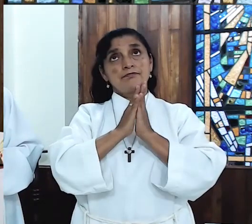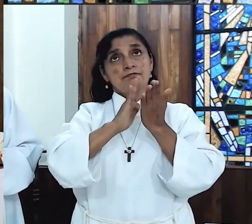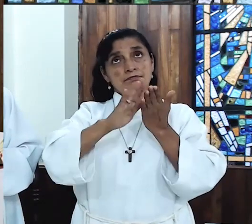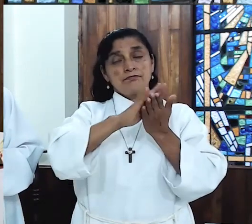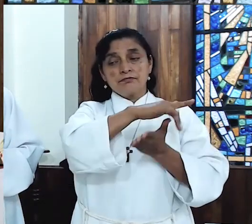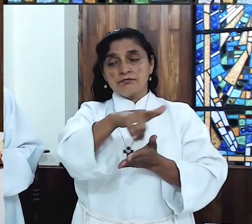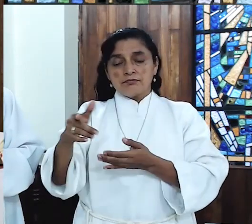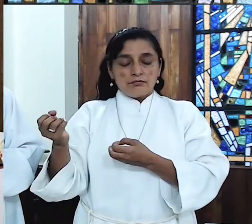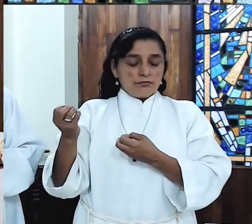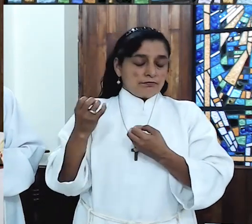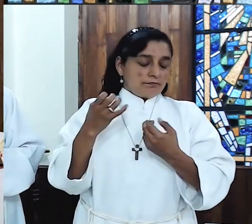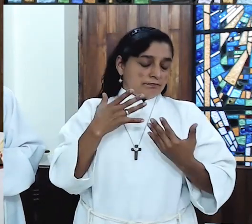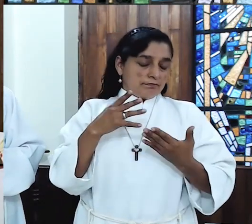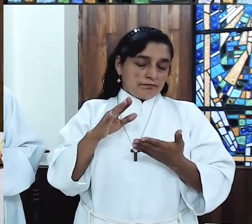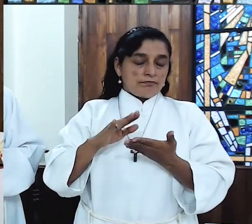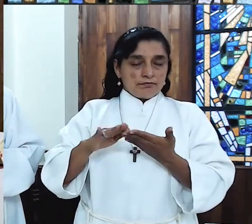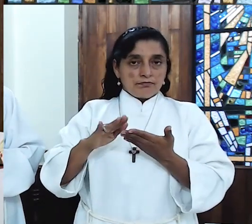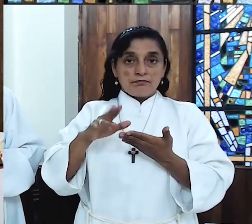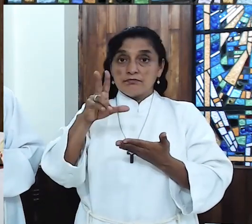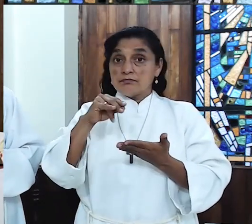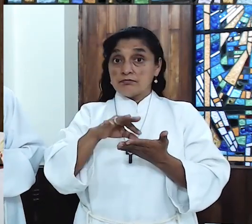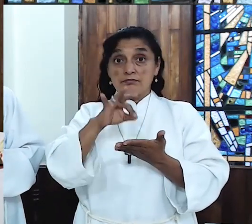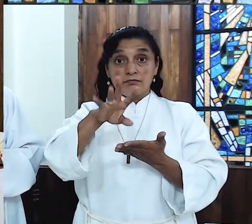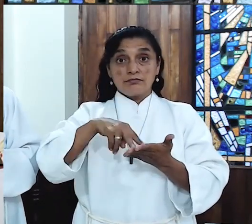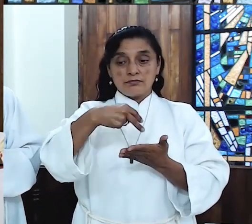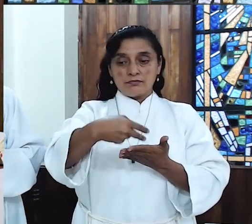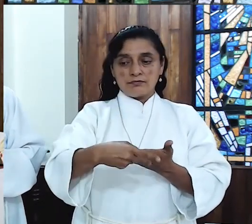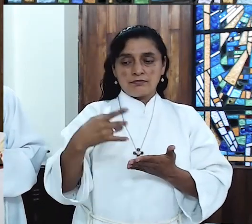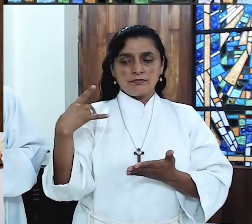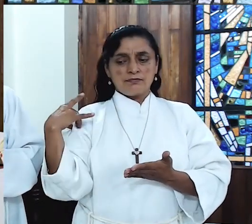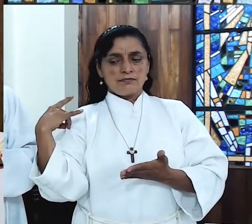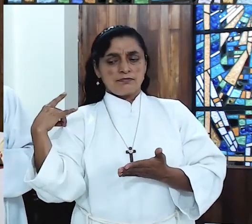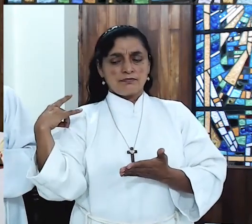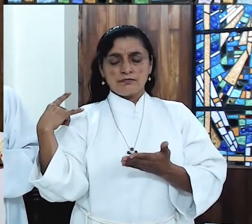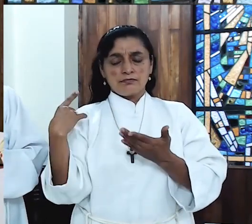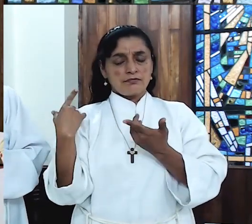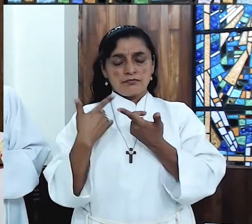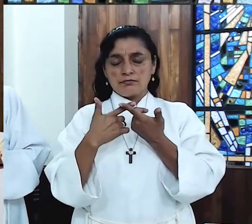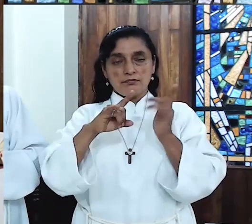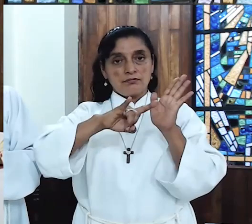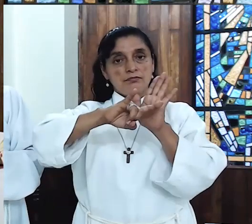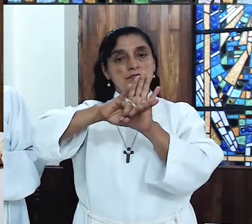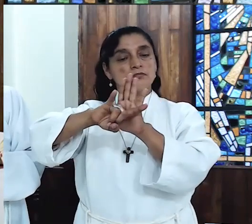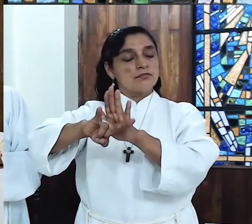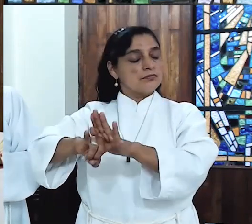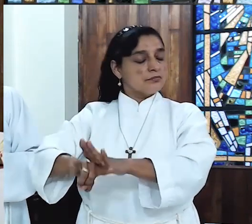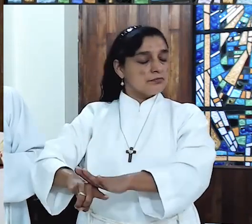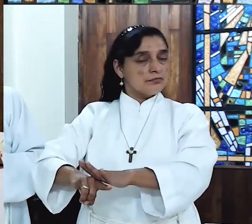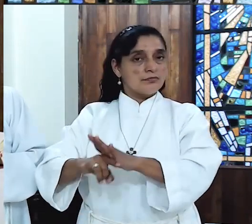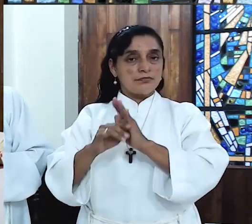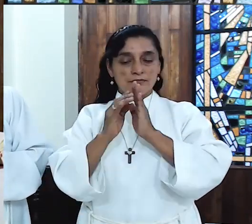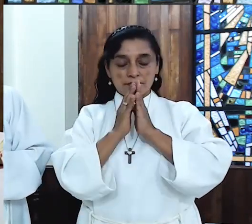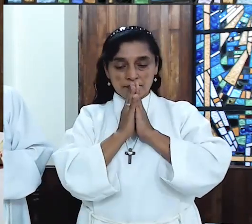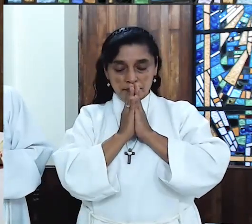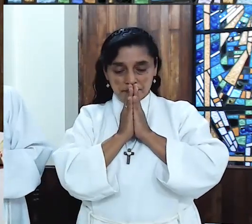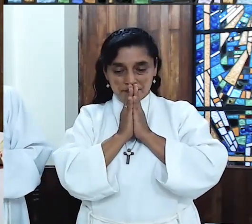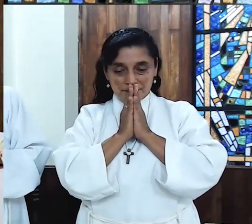nosotros perdonamos a los que nos ofenden. No nos dejes caer en la tentación y líbranos del mal.